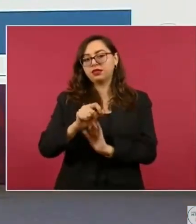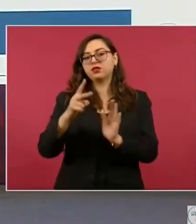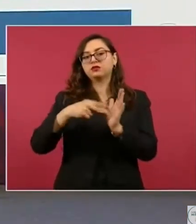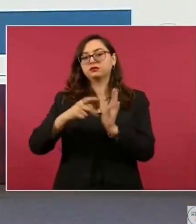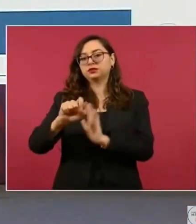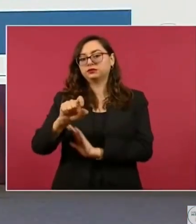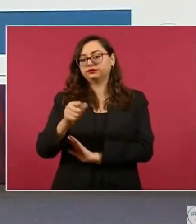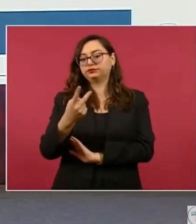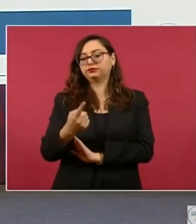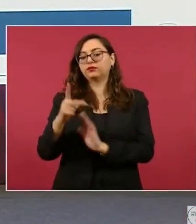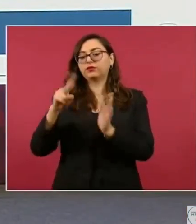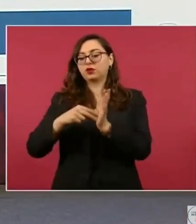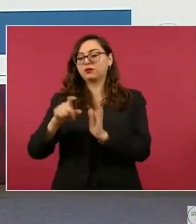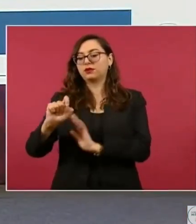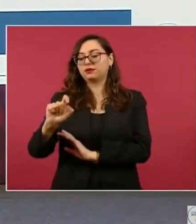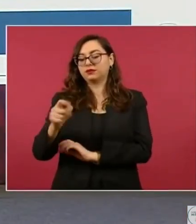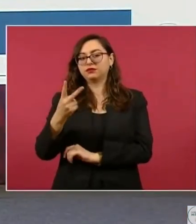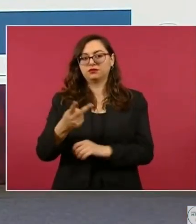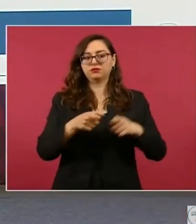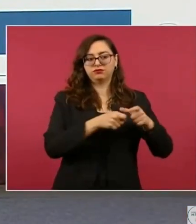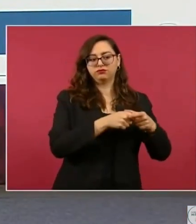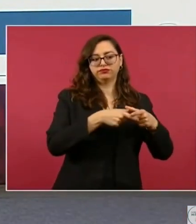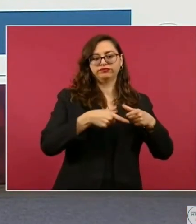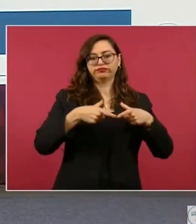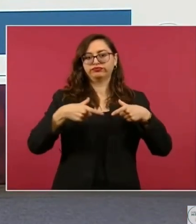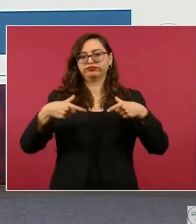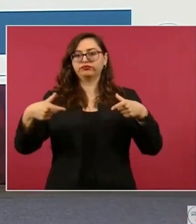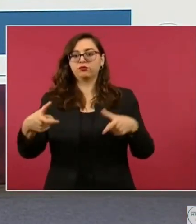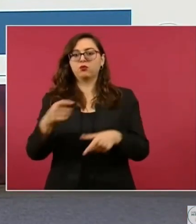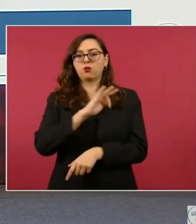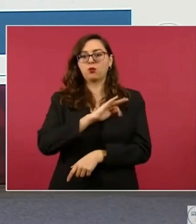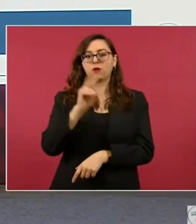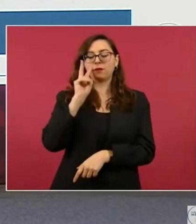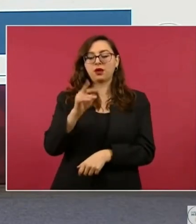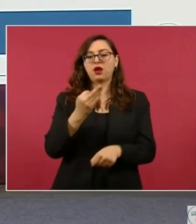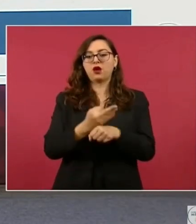año tenemos un total de